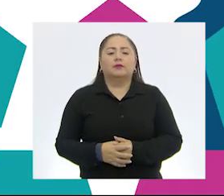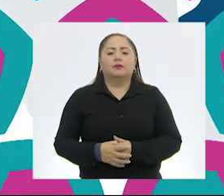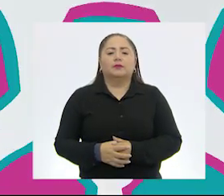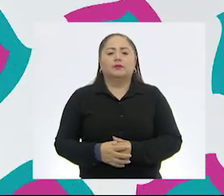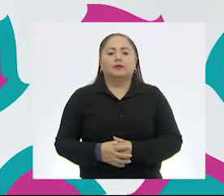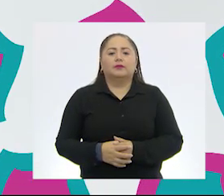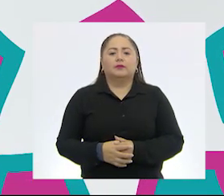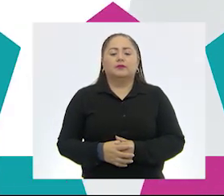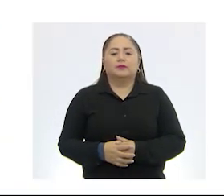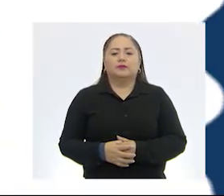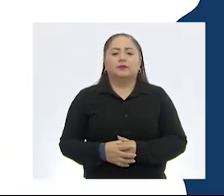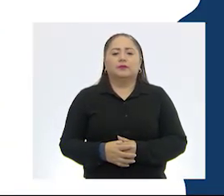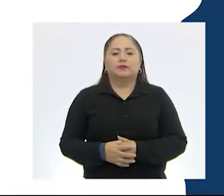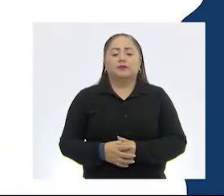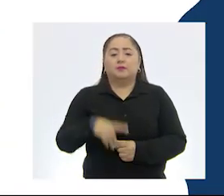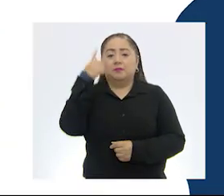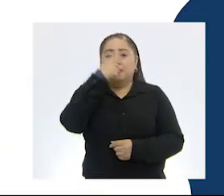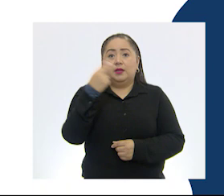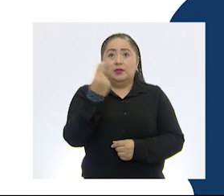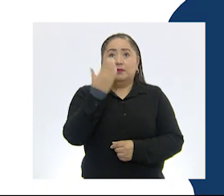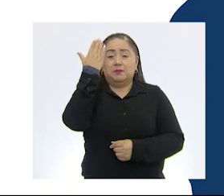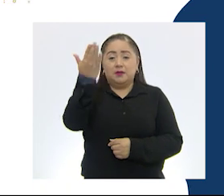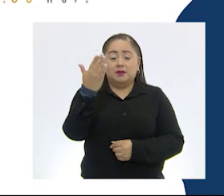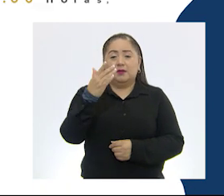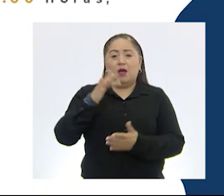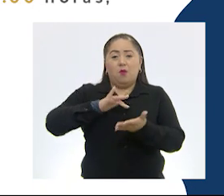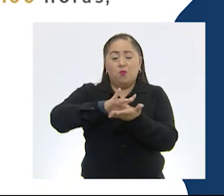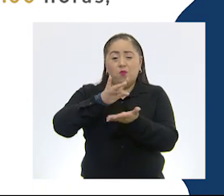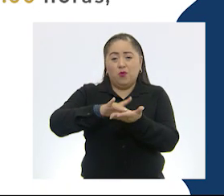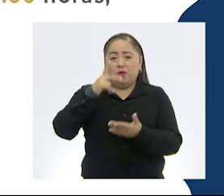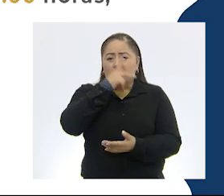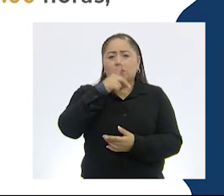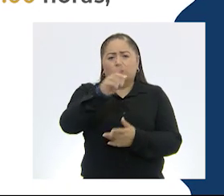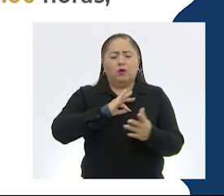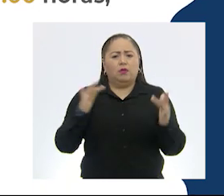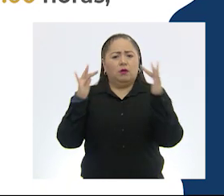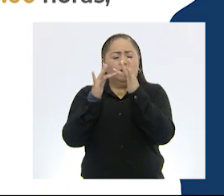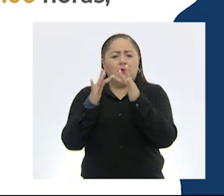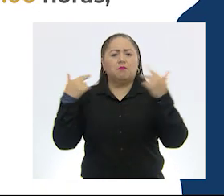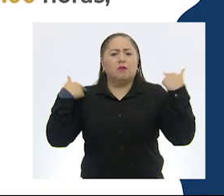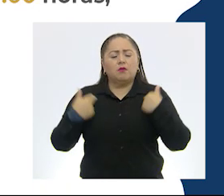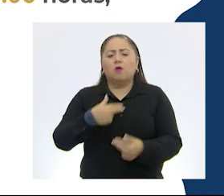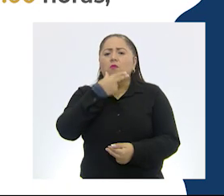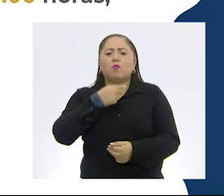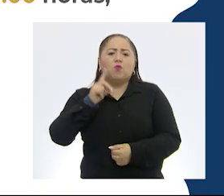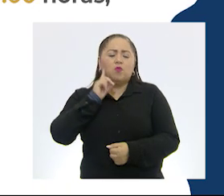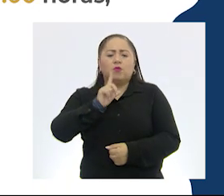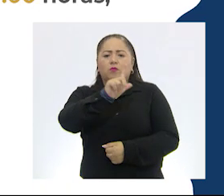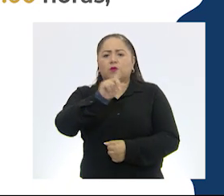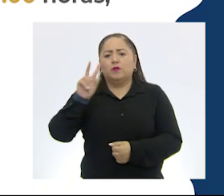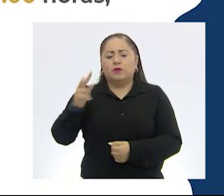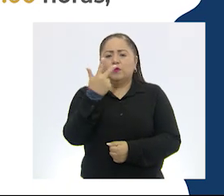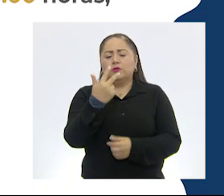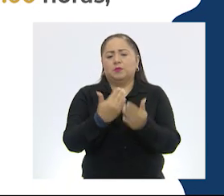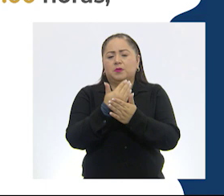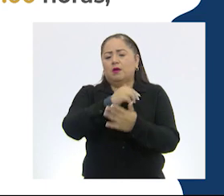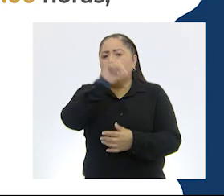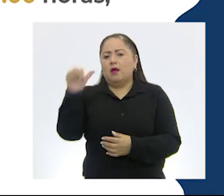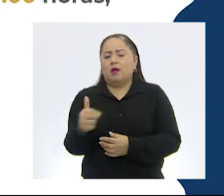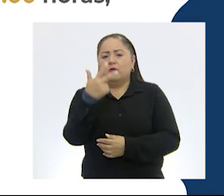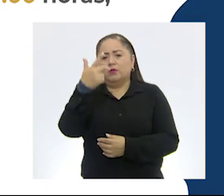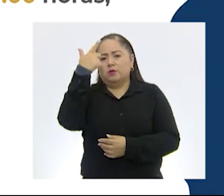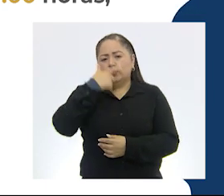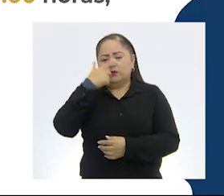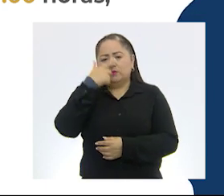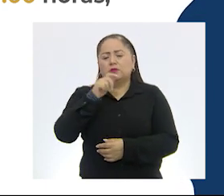aprendeencasa.cep.gov.mx. Para solicitar apoyo pedagógico, comunícate con maestras y maestros de lunes a viernes de 8 a 20